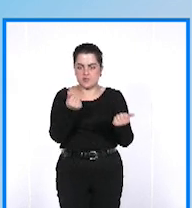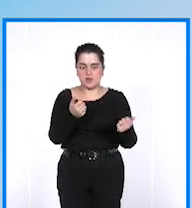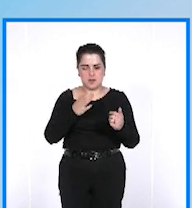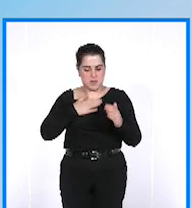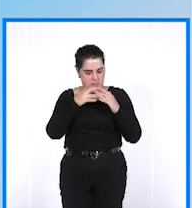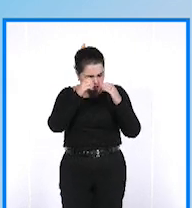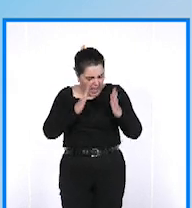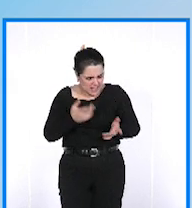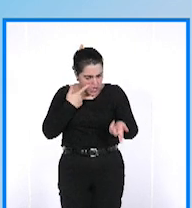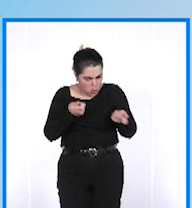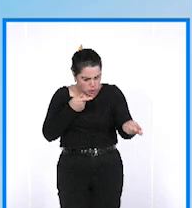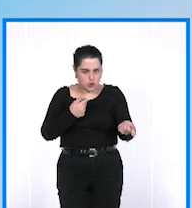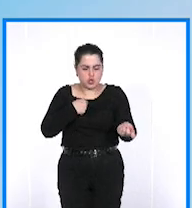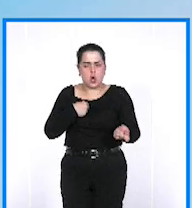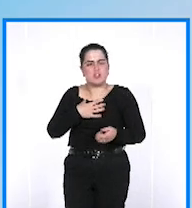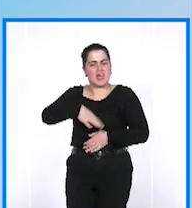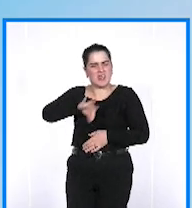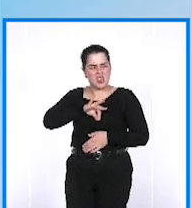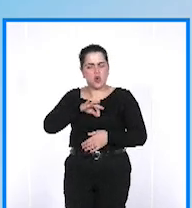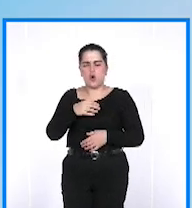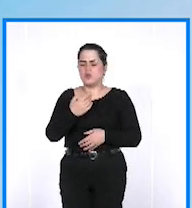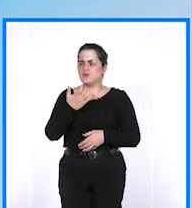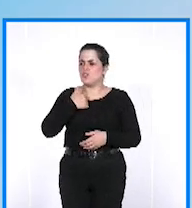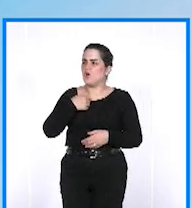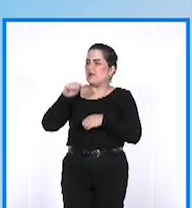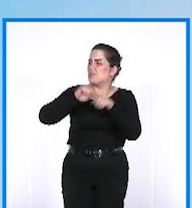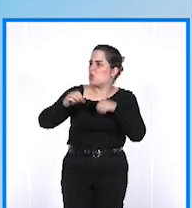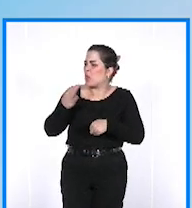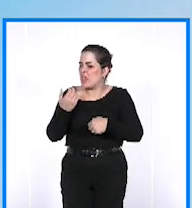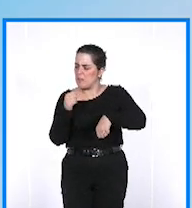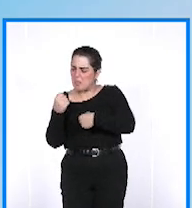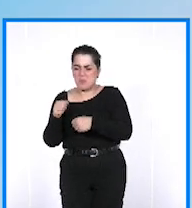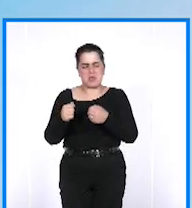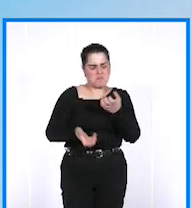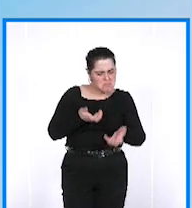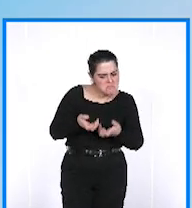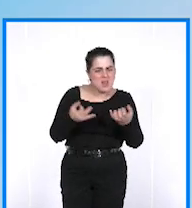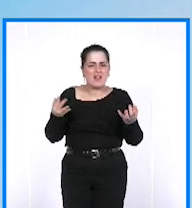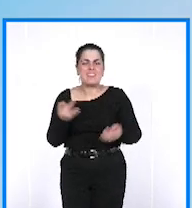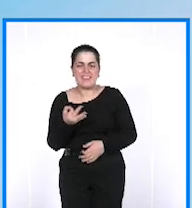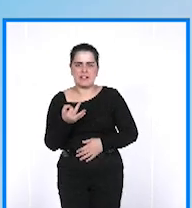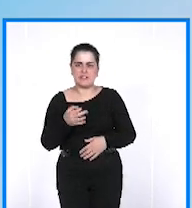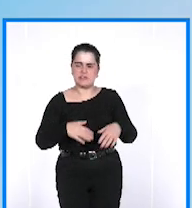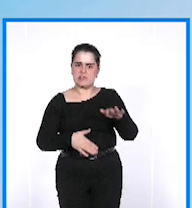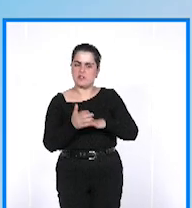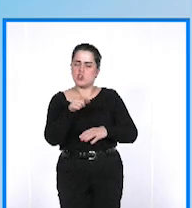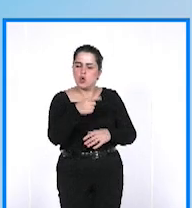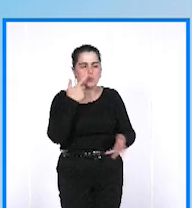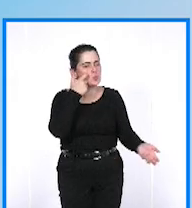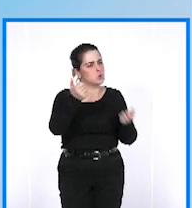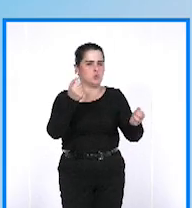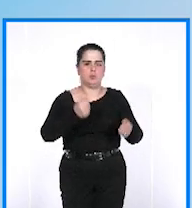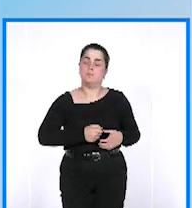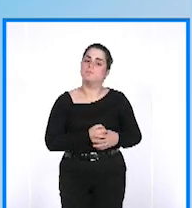de tu casa que haces tu comida eh que que limpias que recoges eh Y eso se subraya muchísimo y